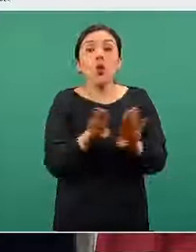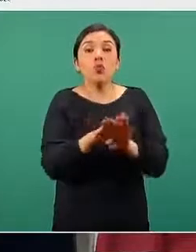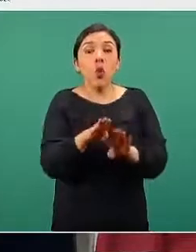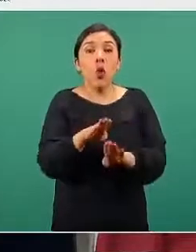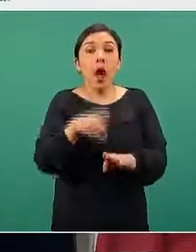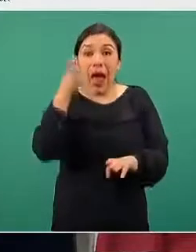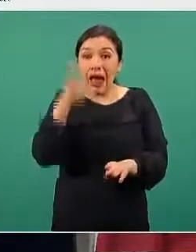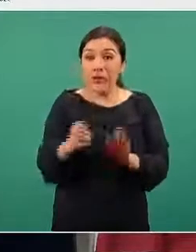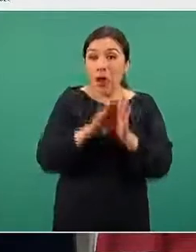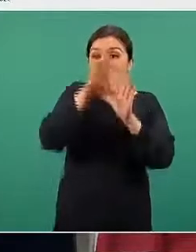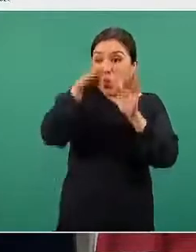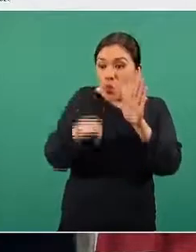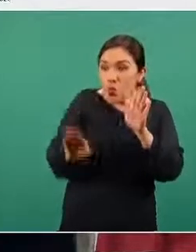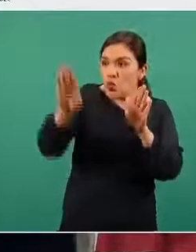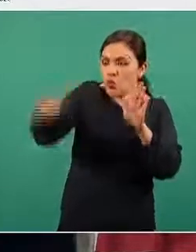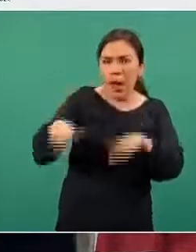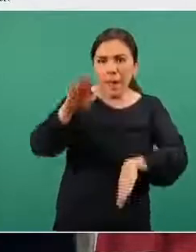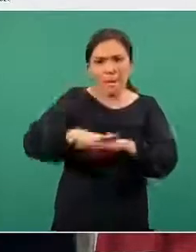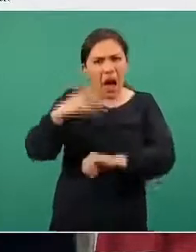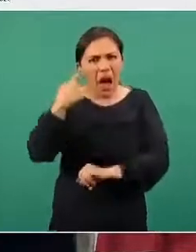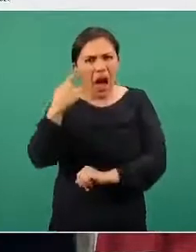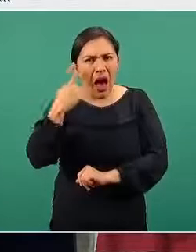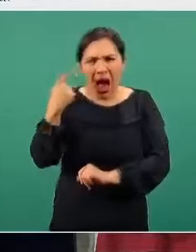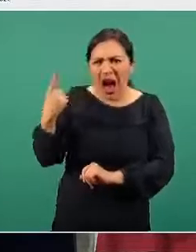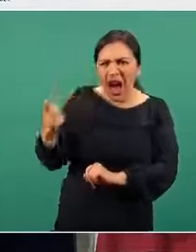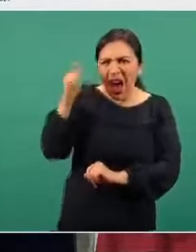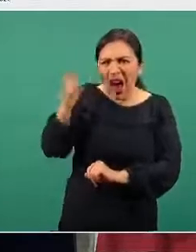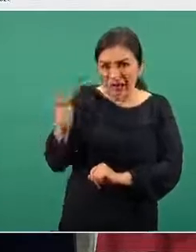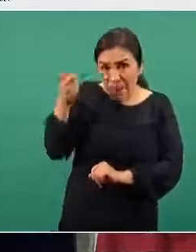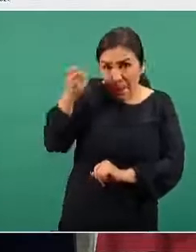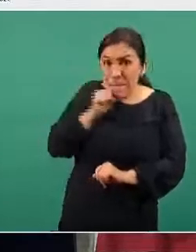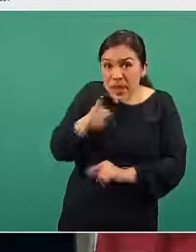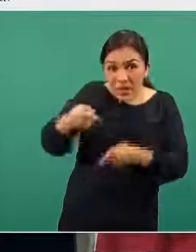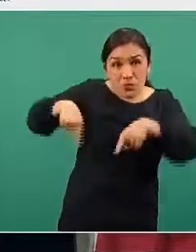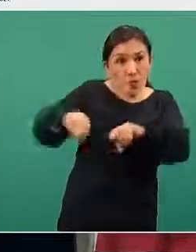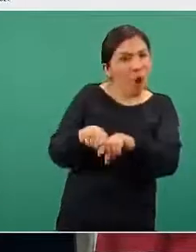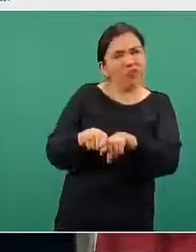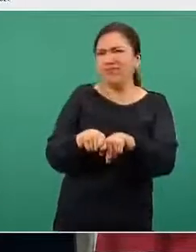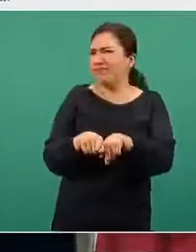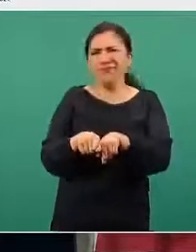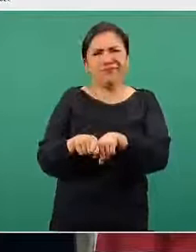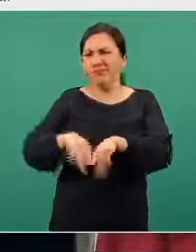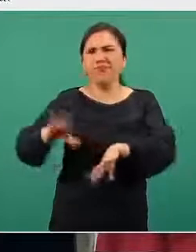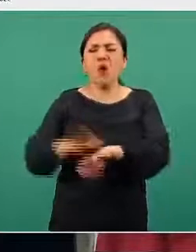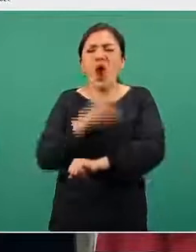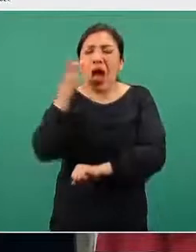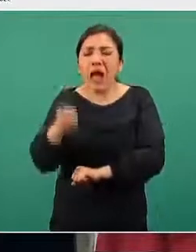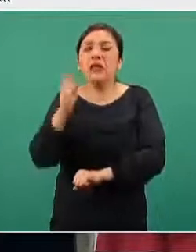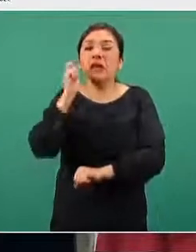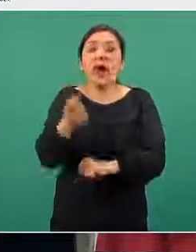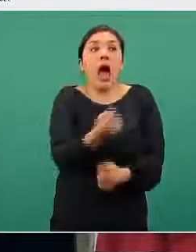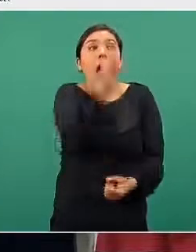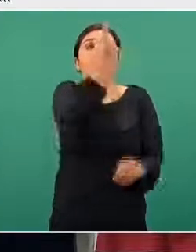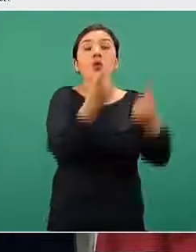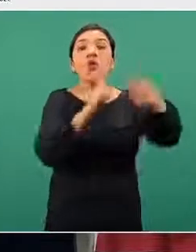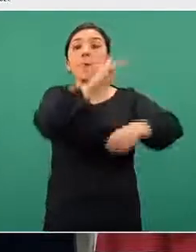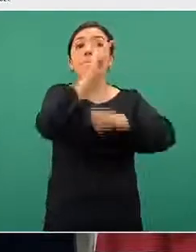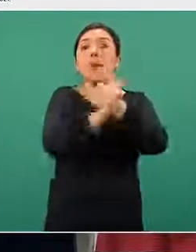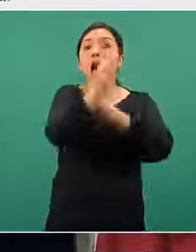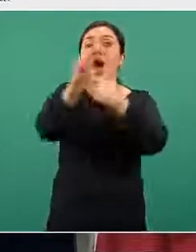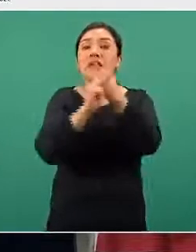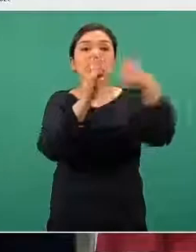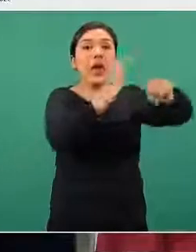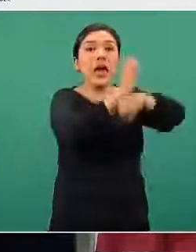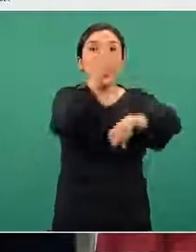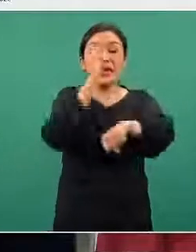nuestra curva en general de Veracruz no es esto, porque estas curvas la presentaron algunos países y algunos